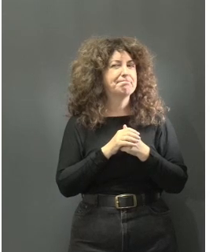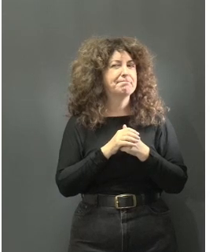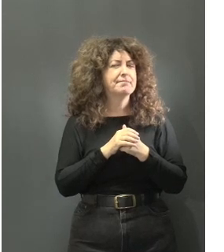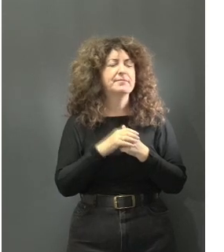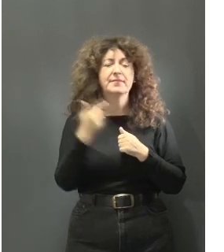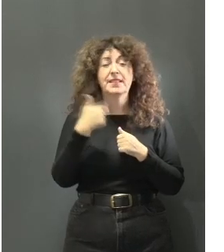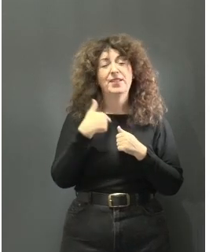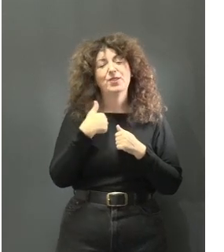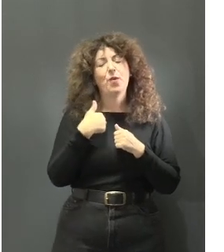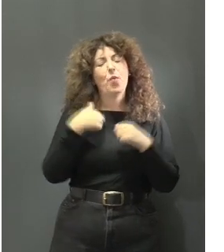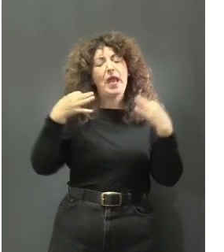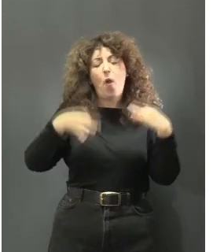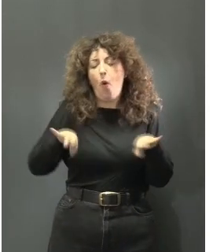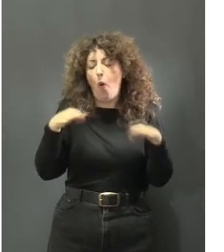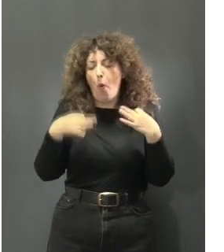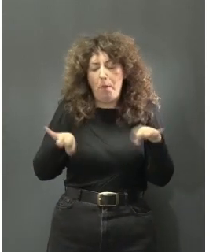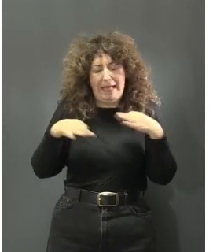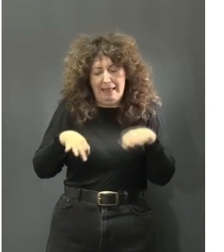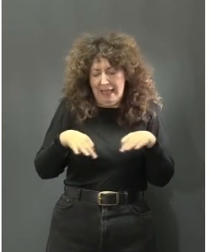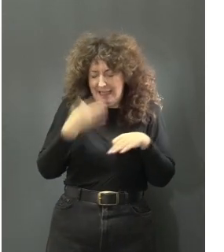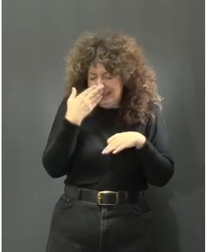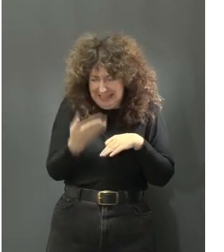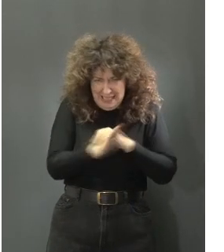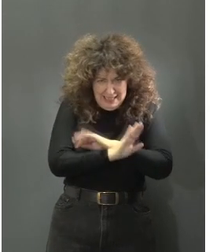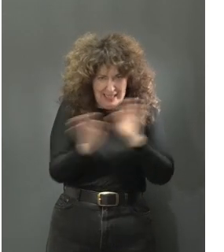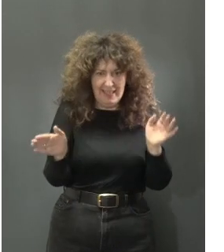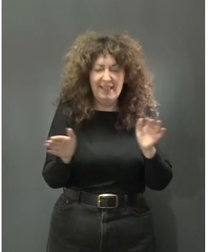Yo soy muy humilde con esto, sinceramente.